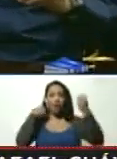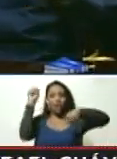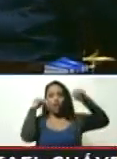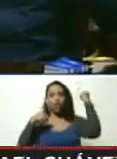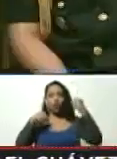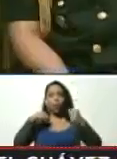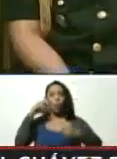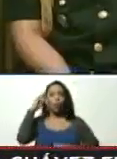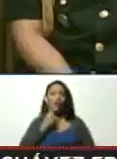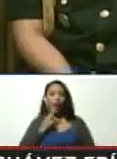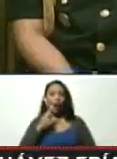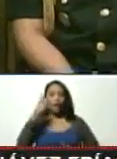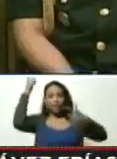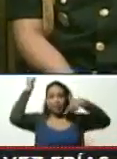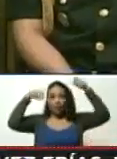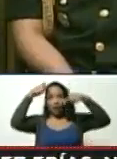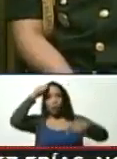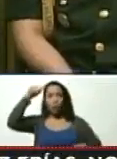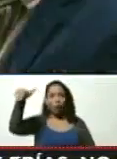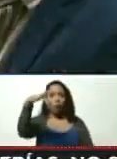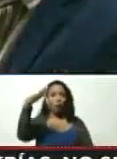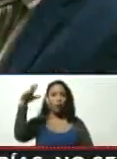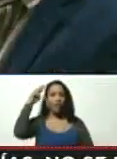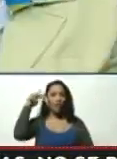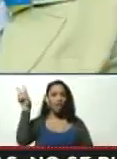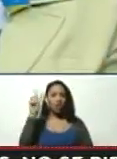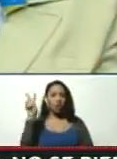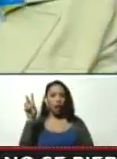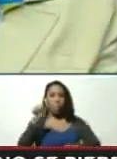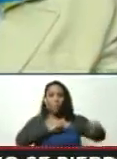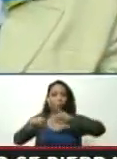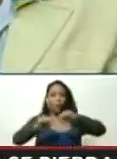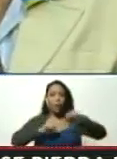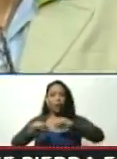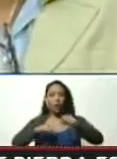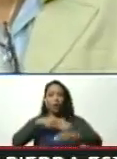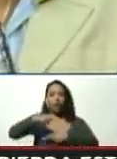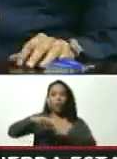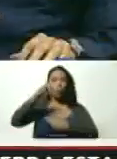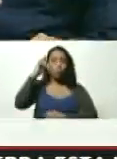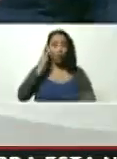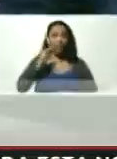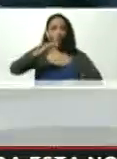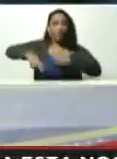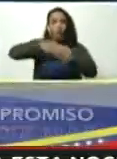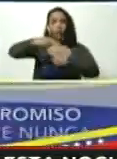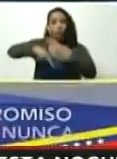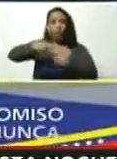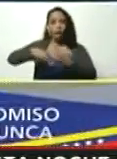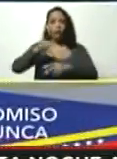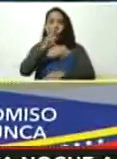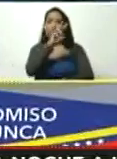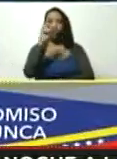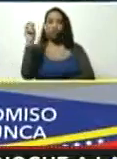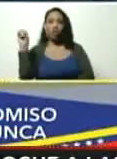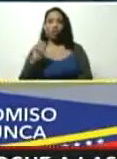del comandante Chávez y del pueblo de Venezuela, del movimiento bolivariano revolucionario 200.